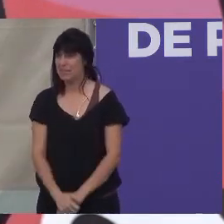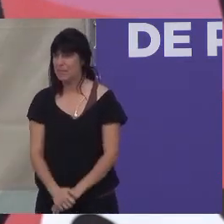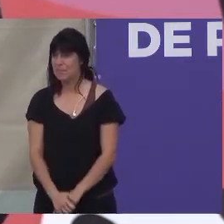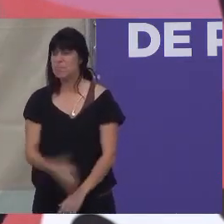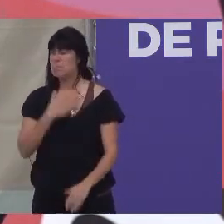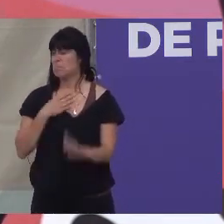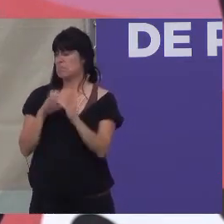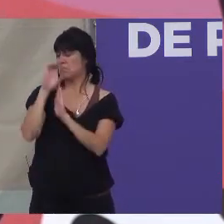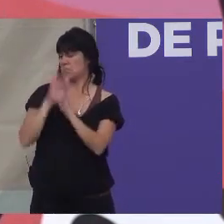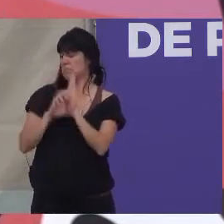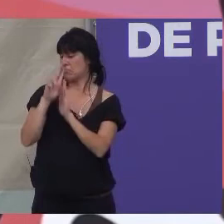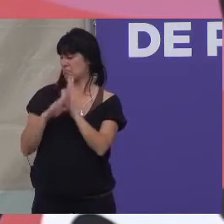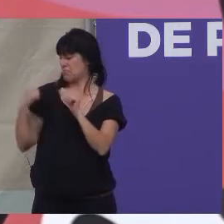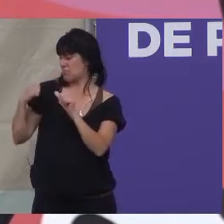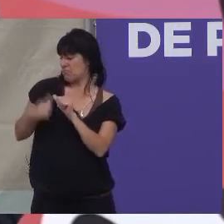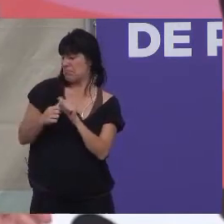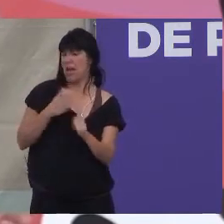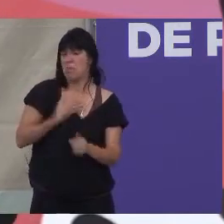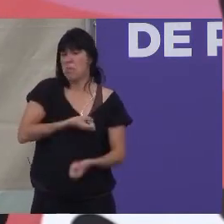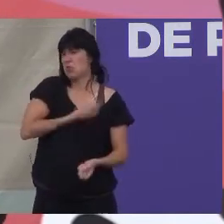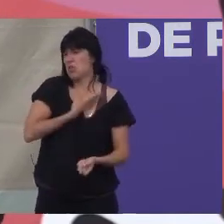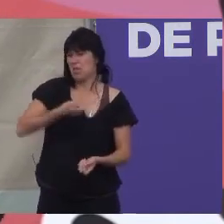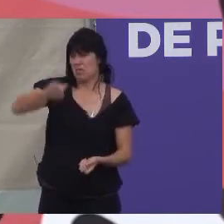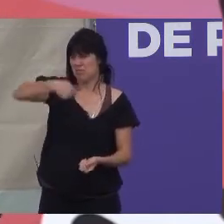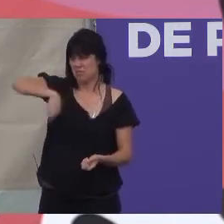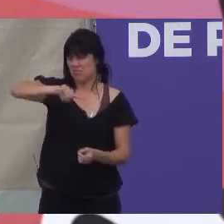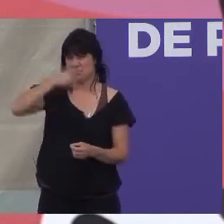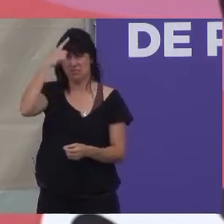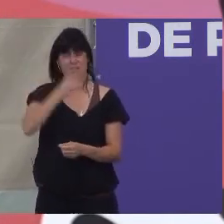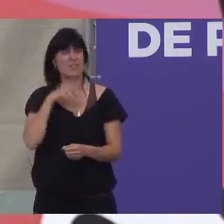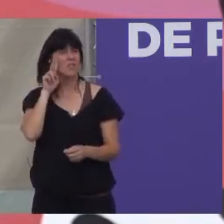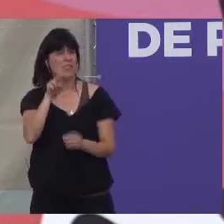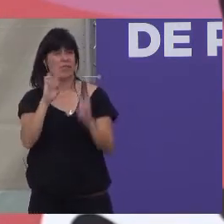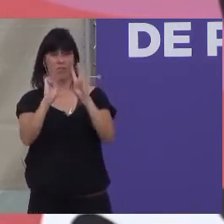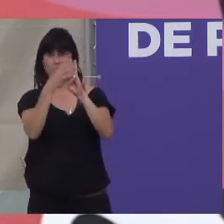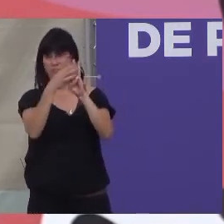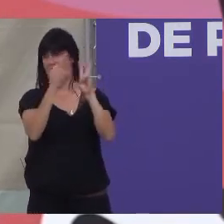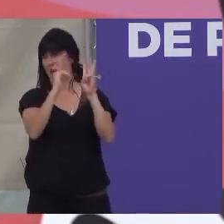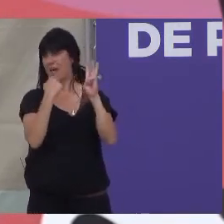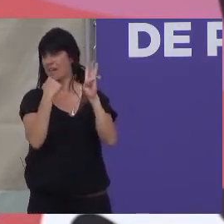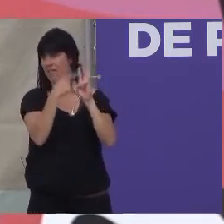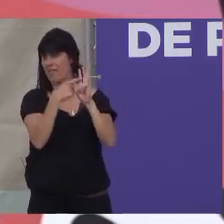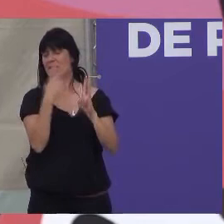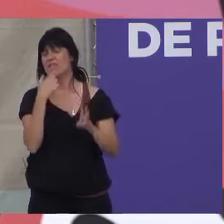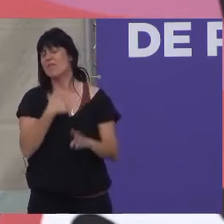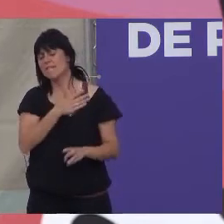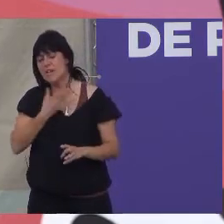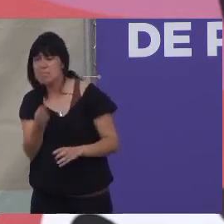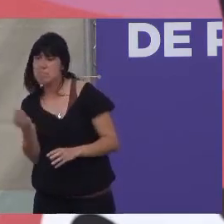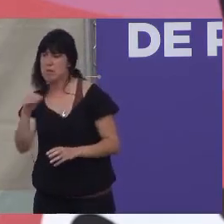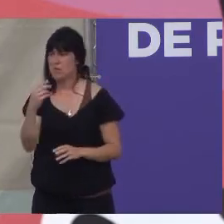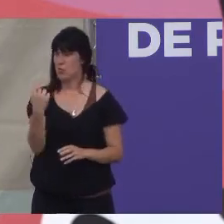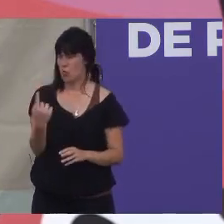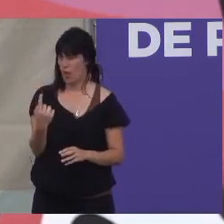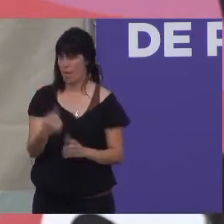Mi currículum y las motivaciones ya las tenéis colgadas. Sí que me gustaría añadir una más.